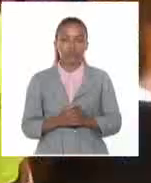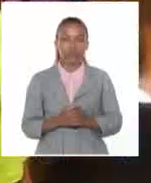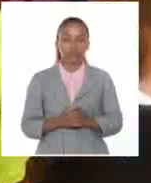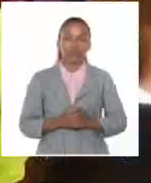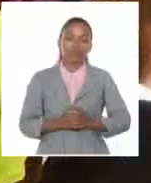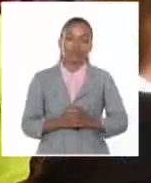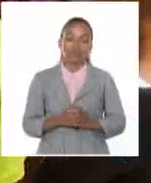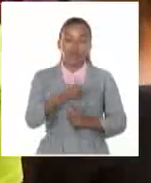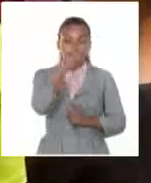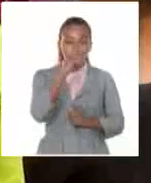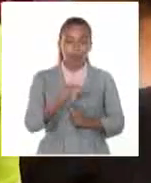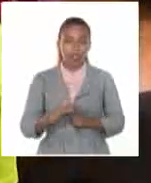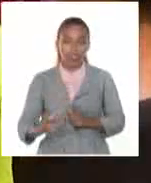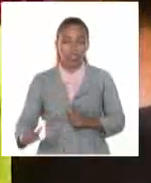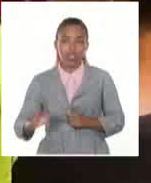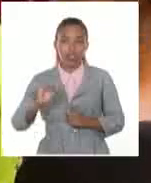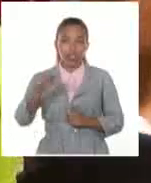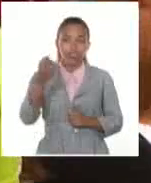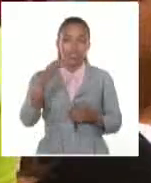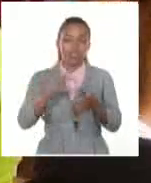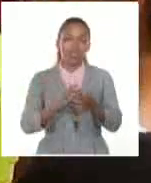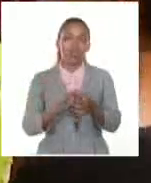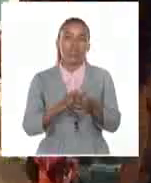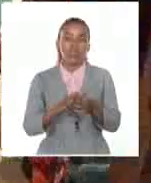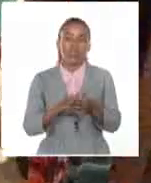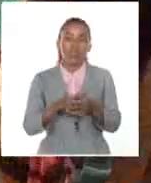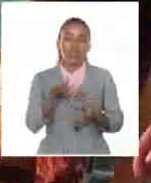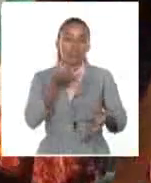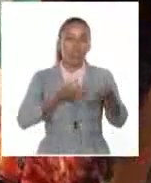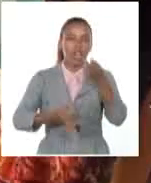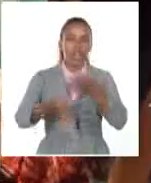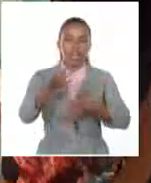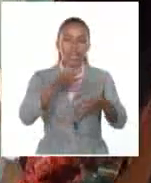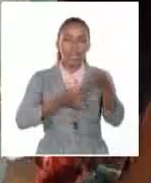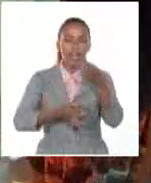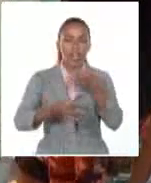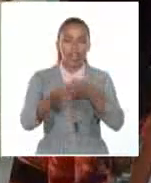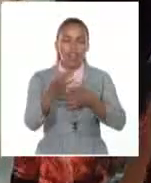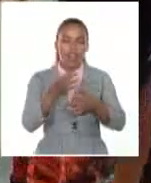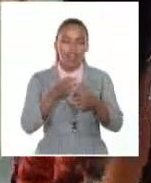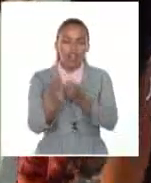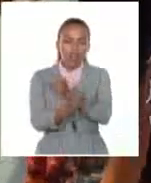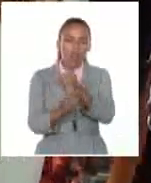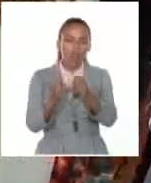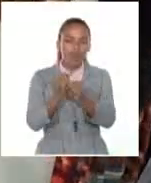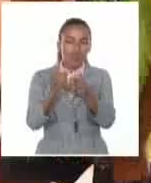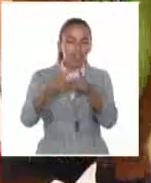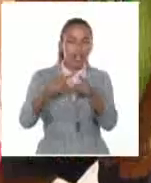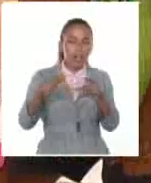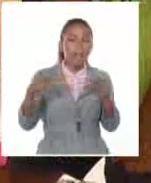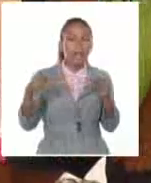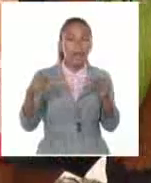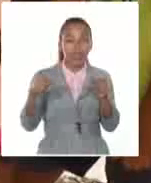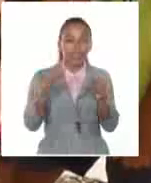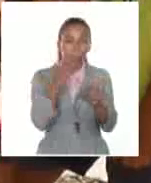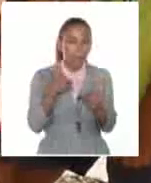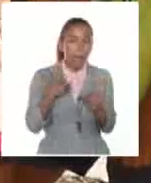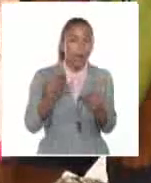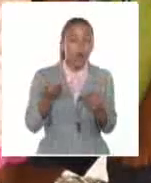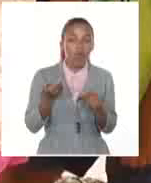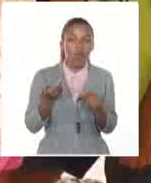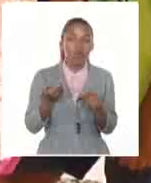niños que cursan el sexto grado recibieron una explicación sobre la forma adecuada de colectar esta planta, que tiene propiedades antioxidantes